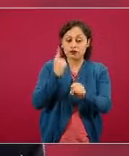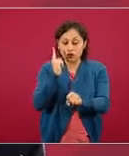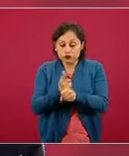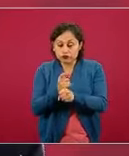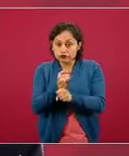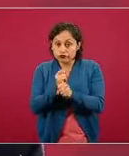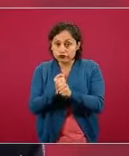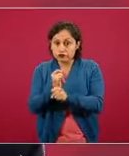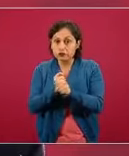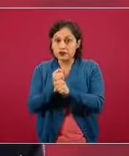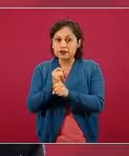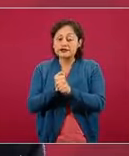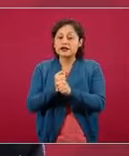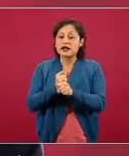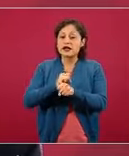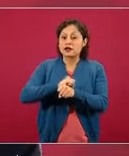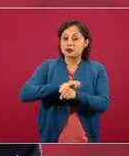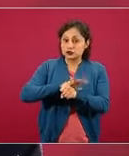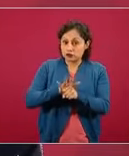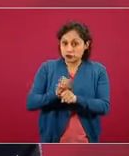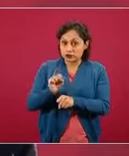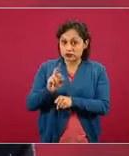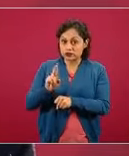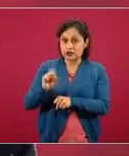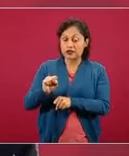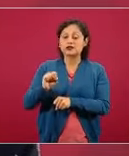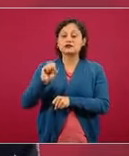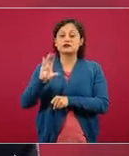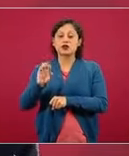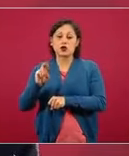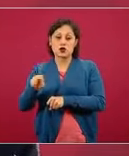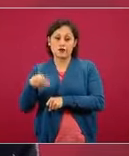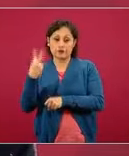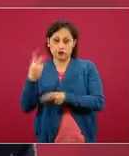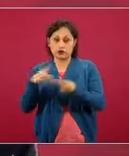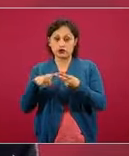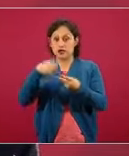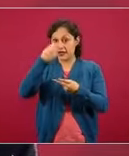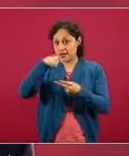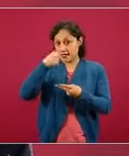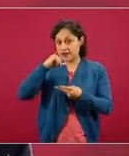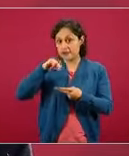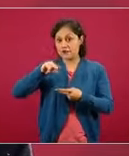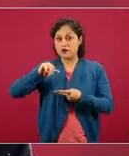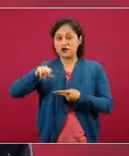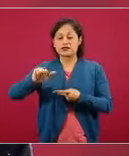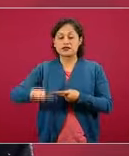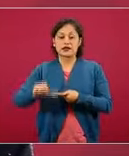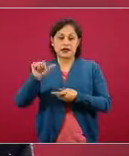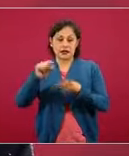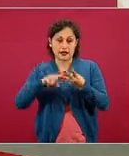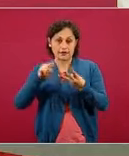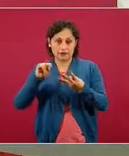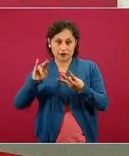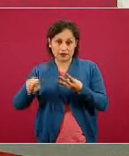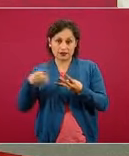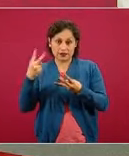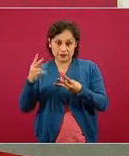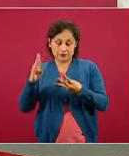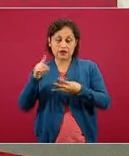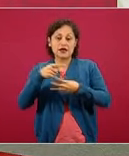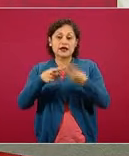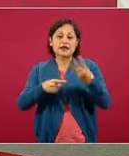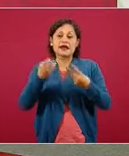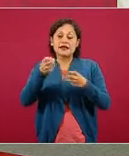virus de la influenza A y de la influenza B. Esto es precisamente para poder hacer un buen monitoreo de la